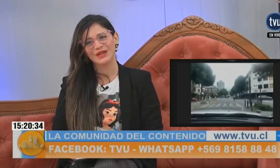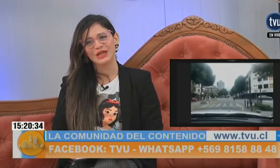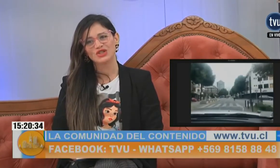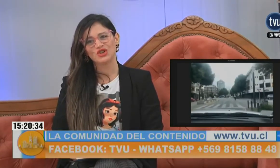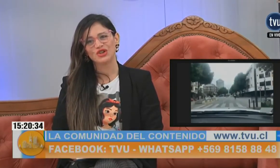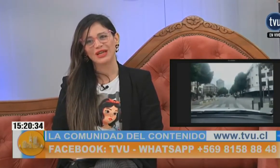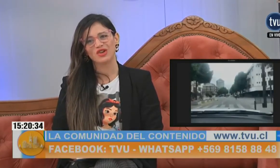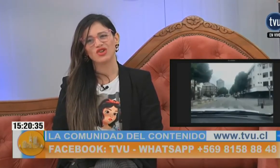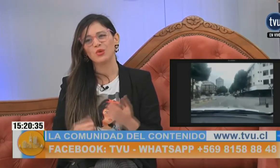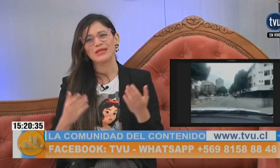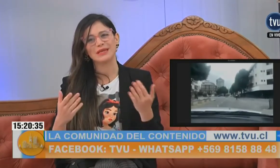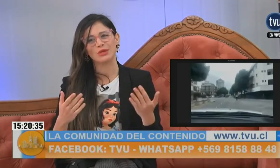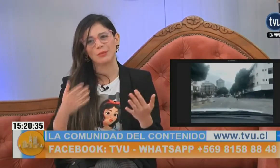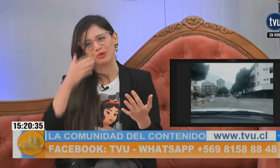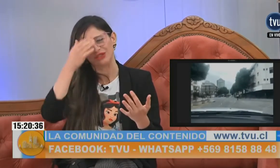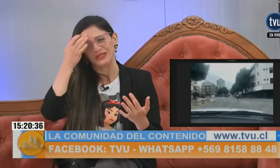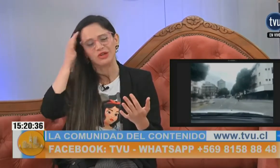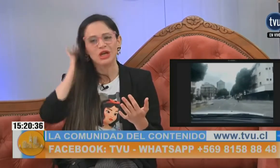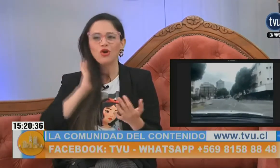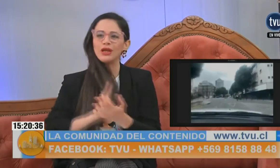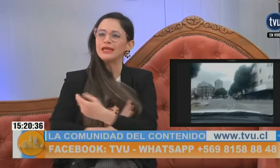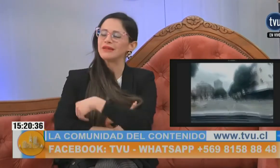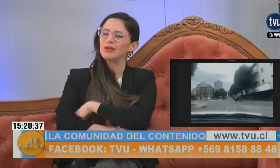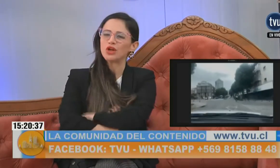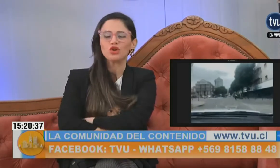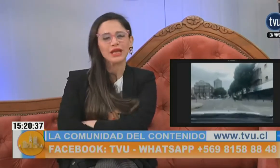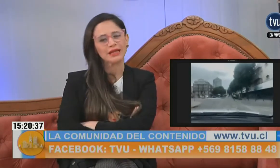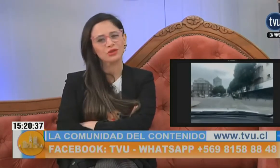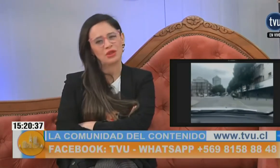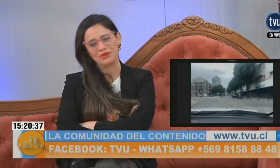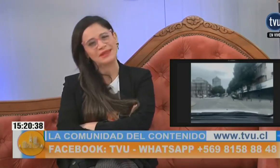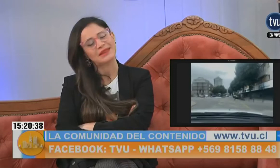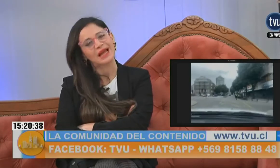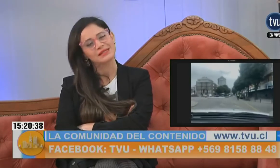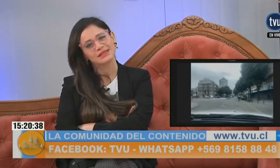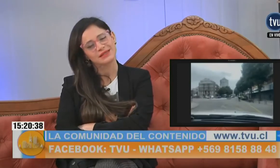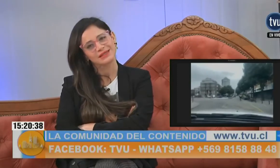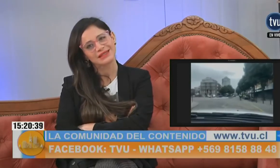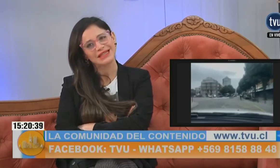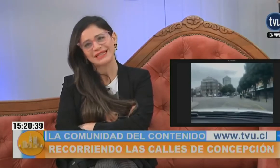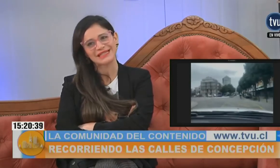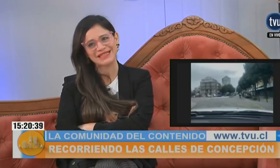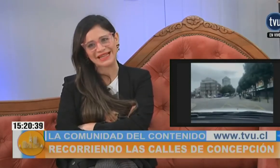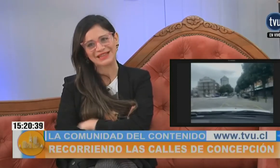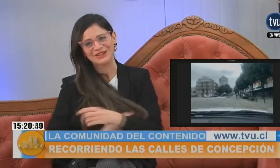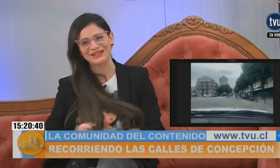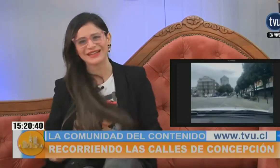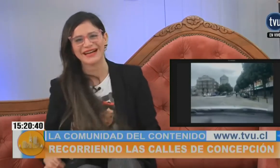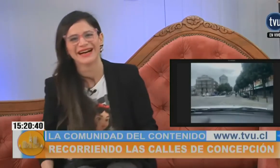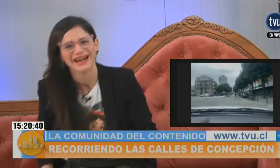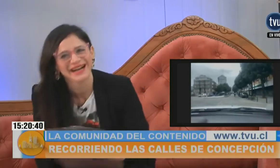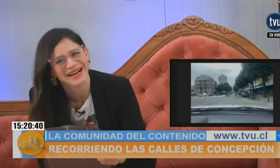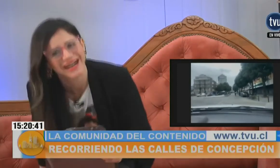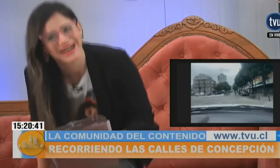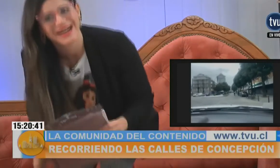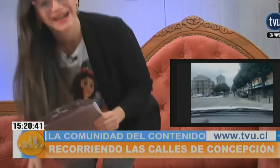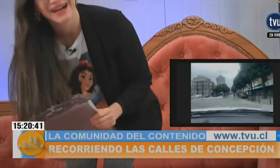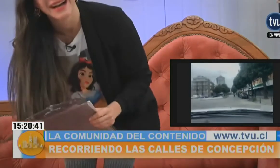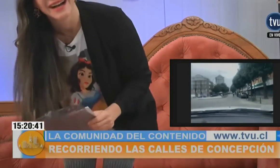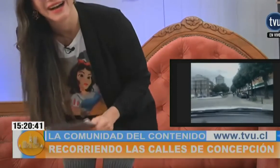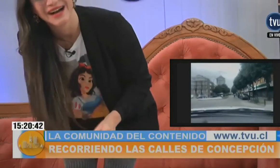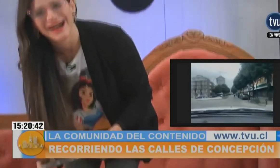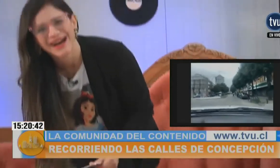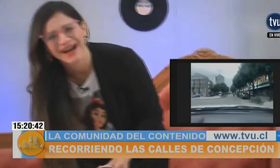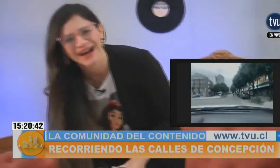Yo creo que ni un extremo es tan positivo. Oye, y te veo recorriendo, ¿dónde estás? ¿Qué estás haciendo? Mira, estoy por Diagonal,